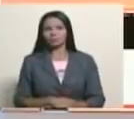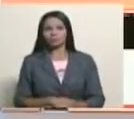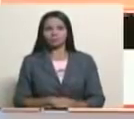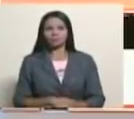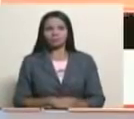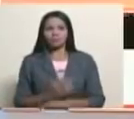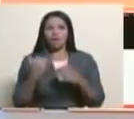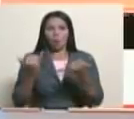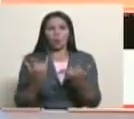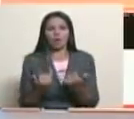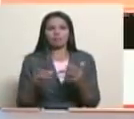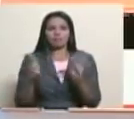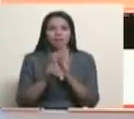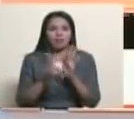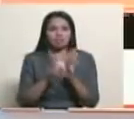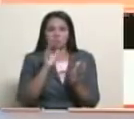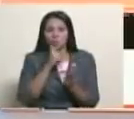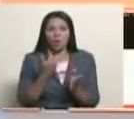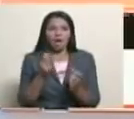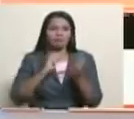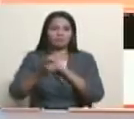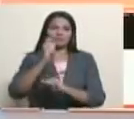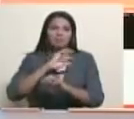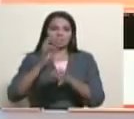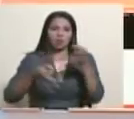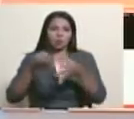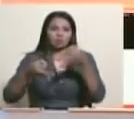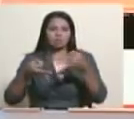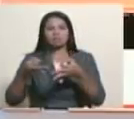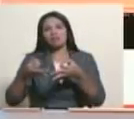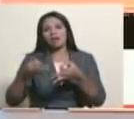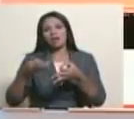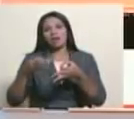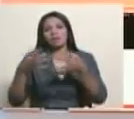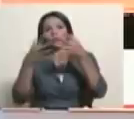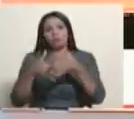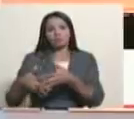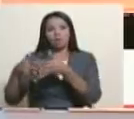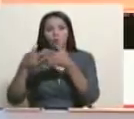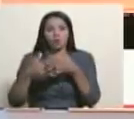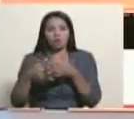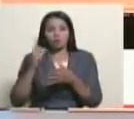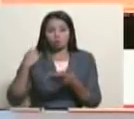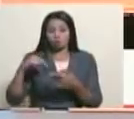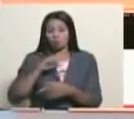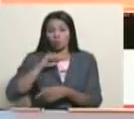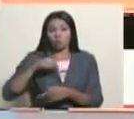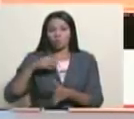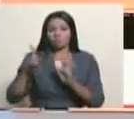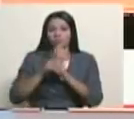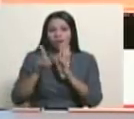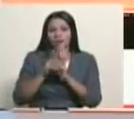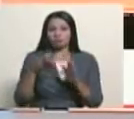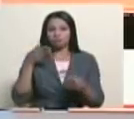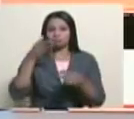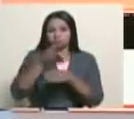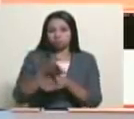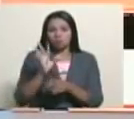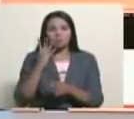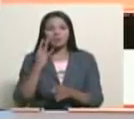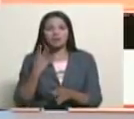Ahora, no tenemos derecho a la defensa en la justicia estadounidense. Si tuviéramos derecho a acudir